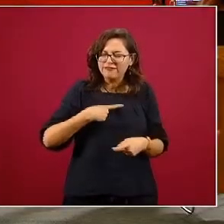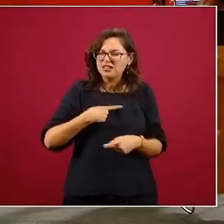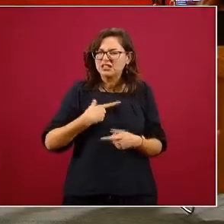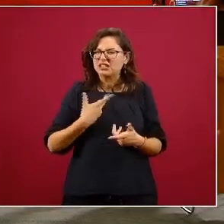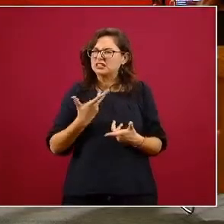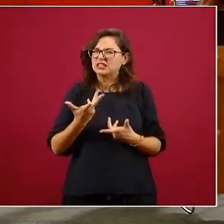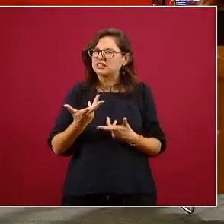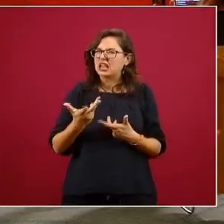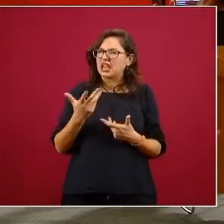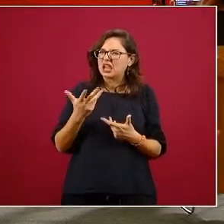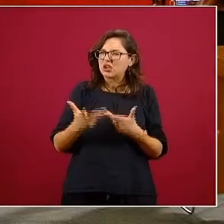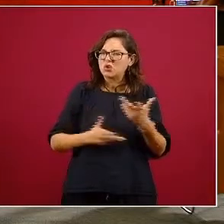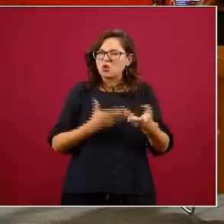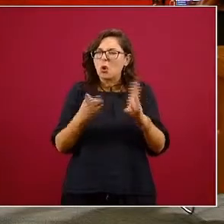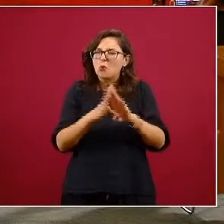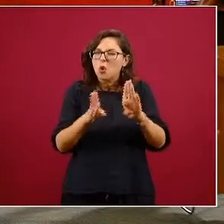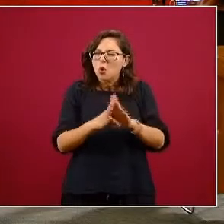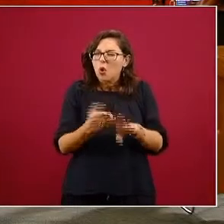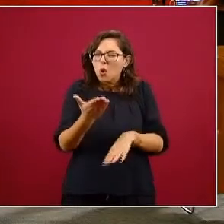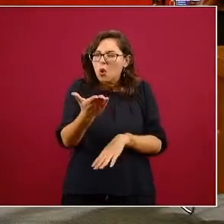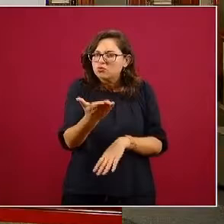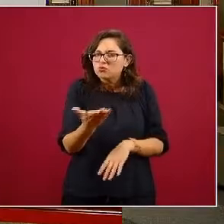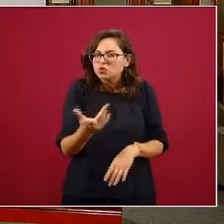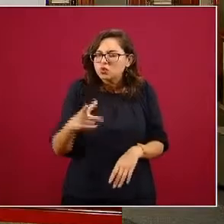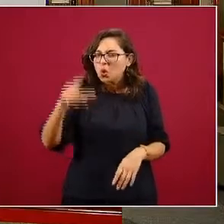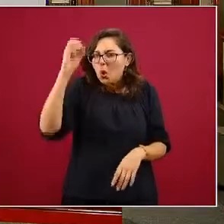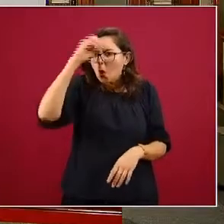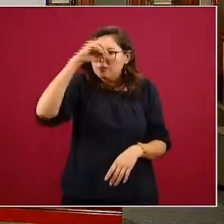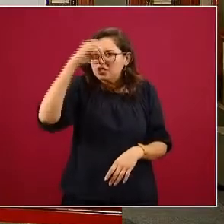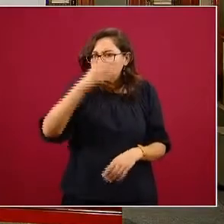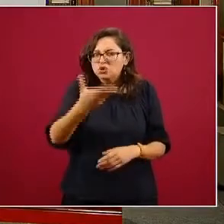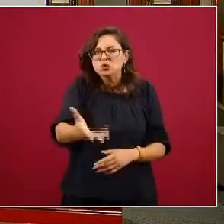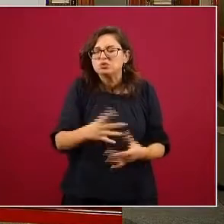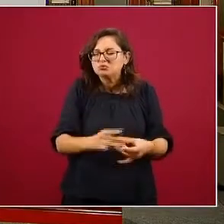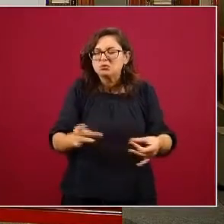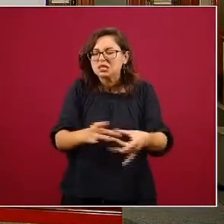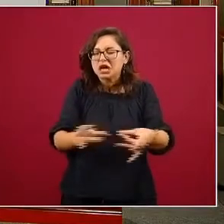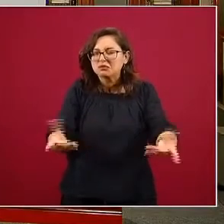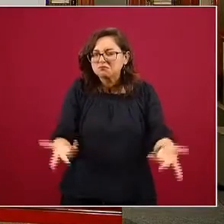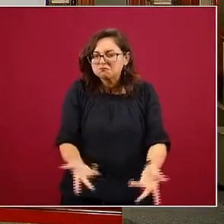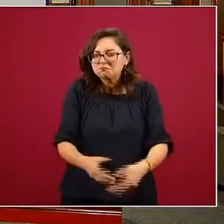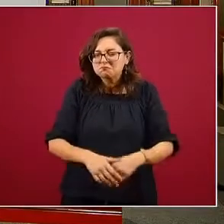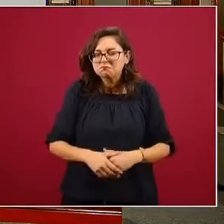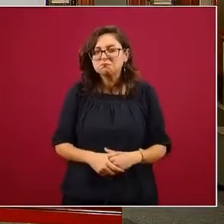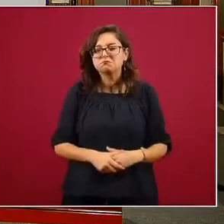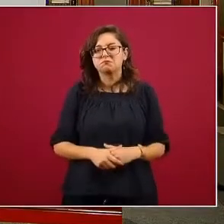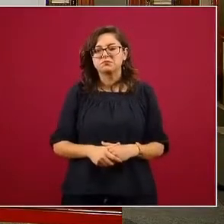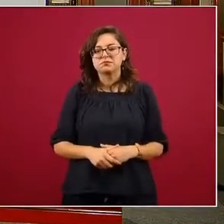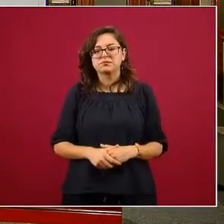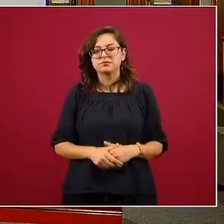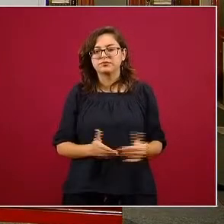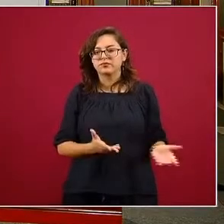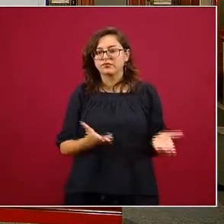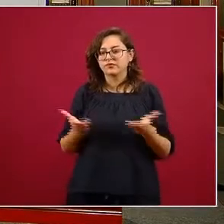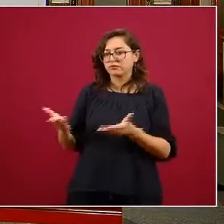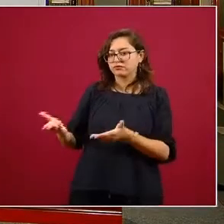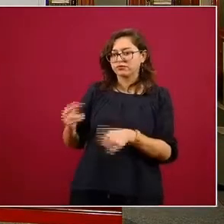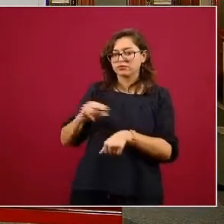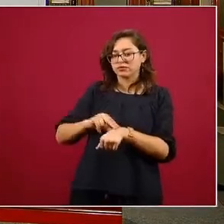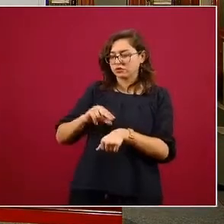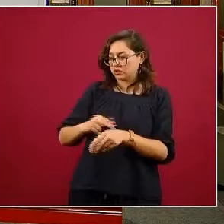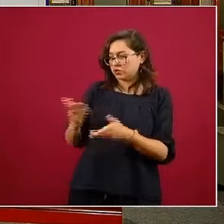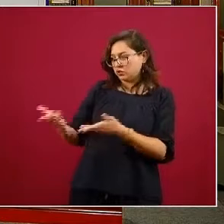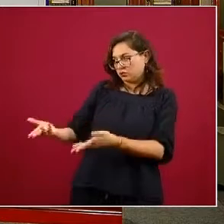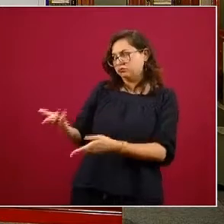mucho gusto. Lo de las células madre le pido al doctor, que es experto en el campo. Si nos Gracias, comenta. doctor. De acuerdo a